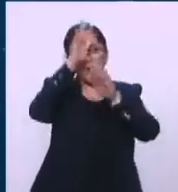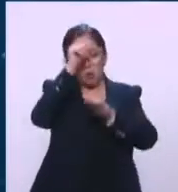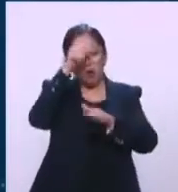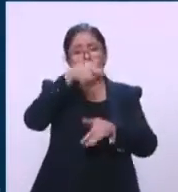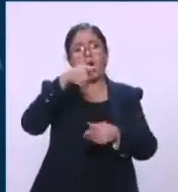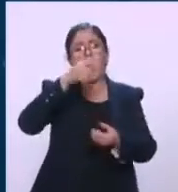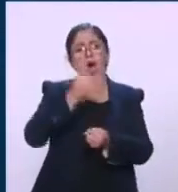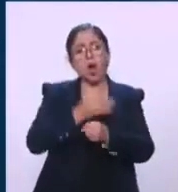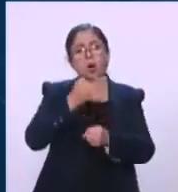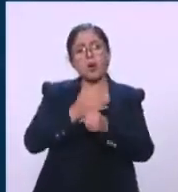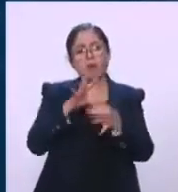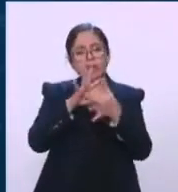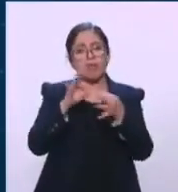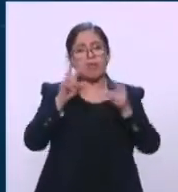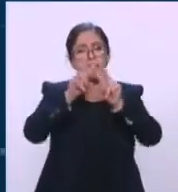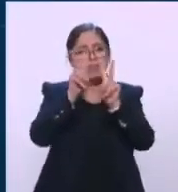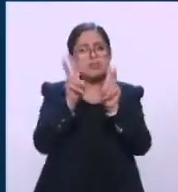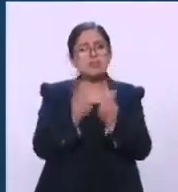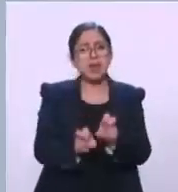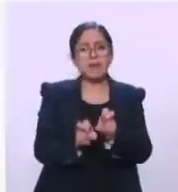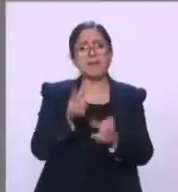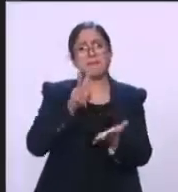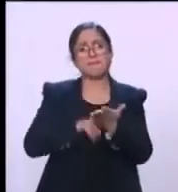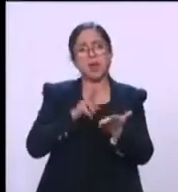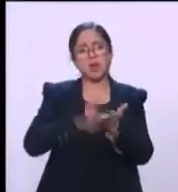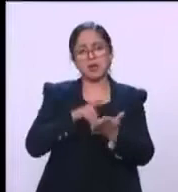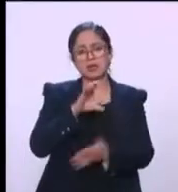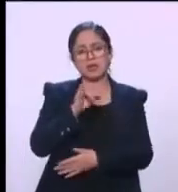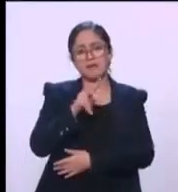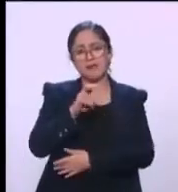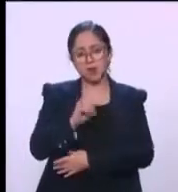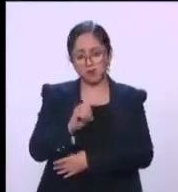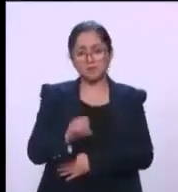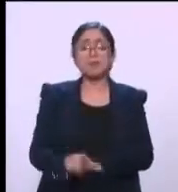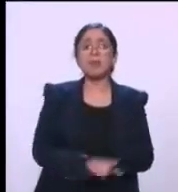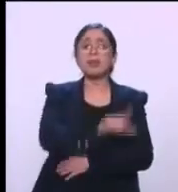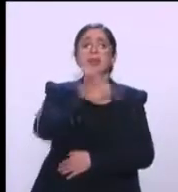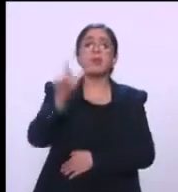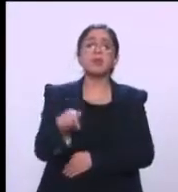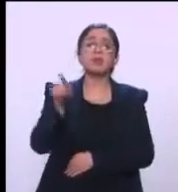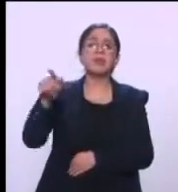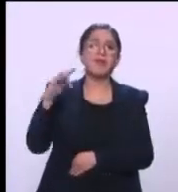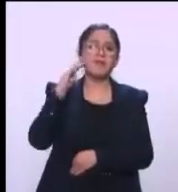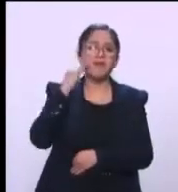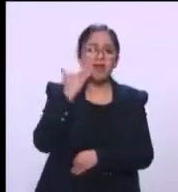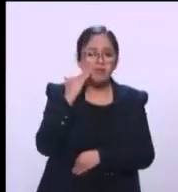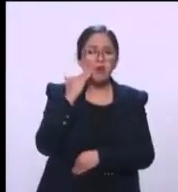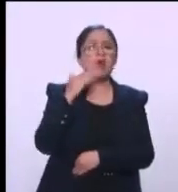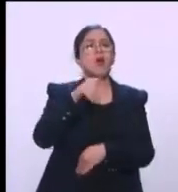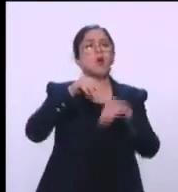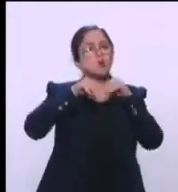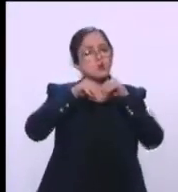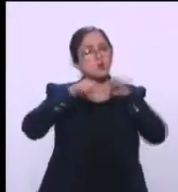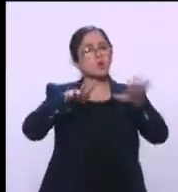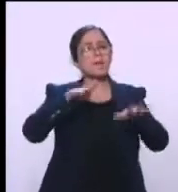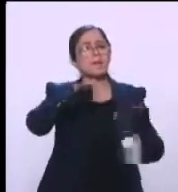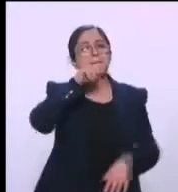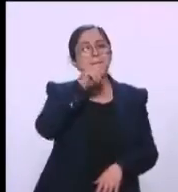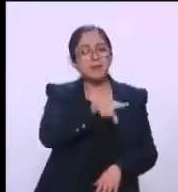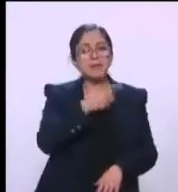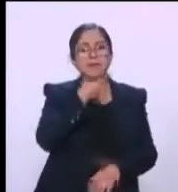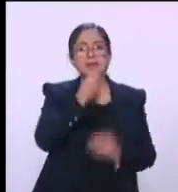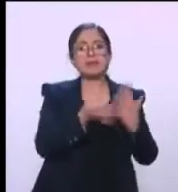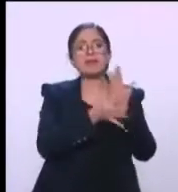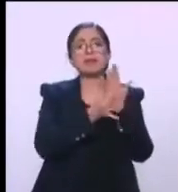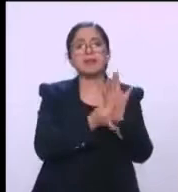de integridad cívica. Y luego, al día siguiente, Facebook saca un comunicado en donde justamente